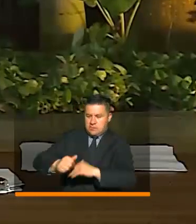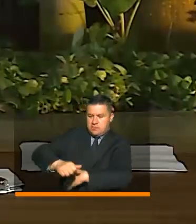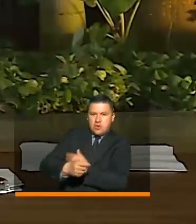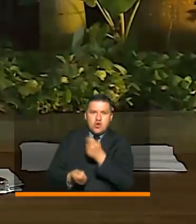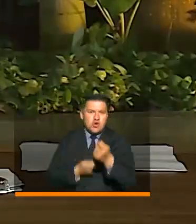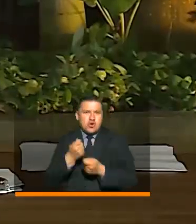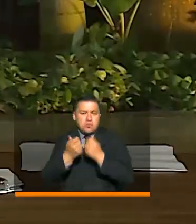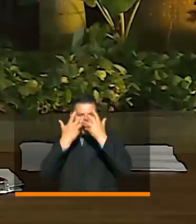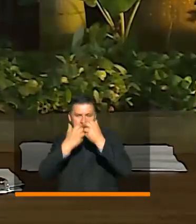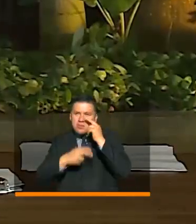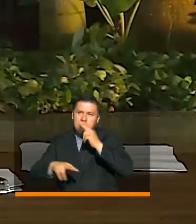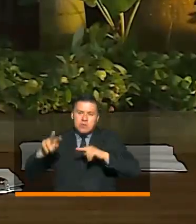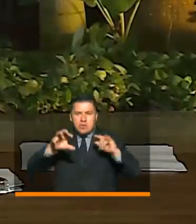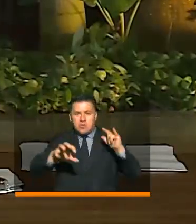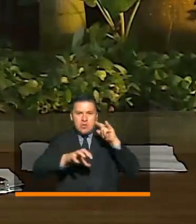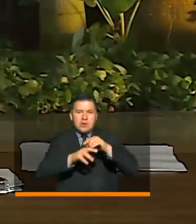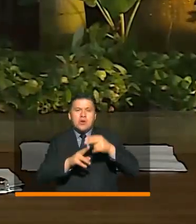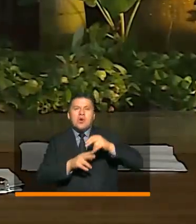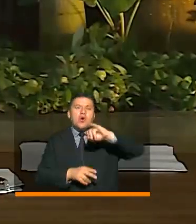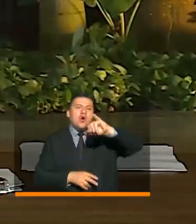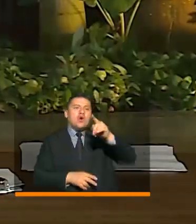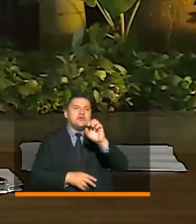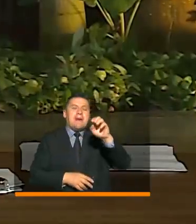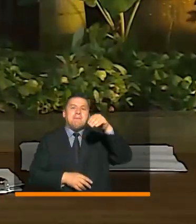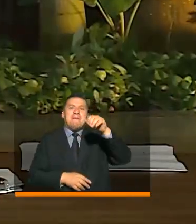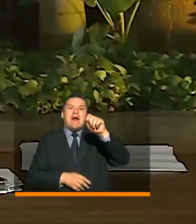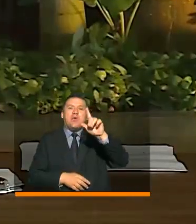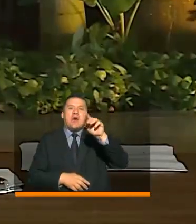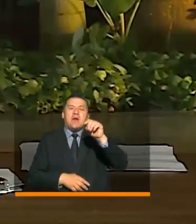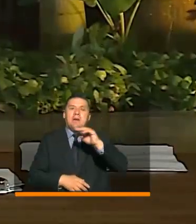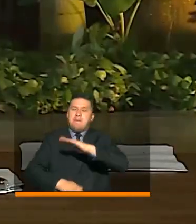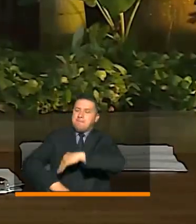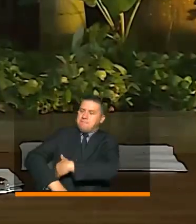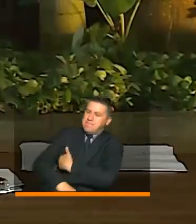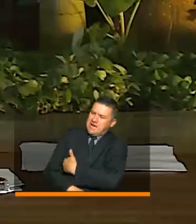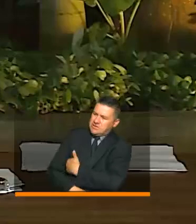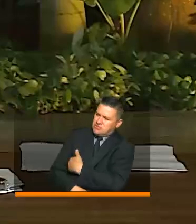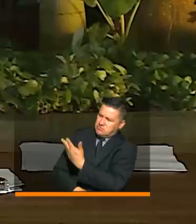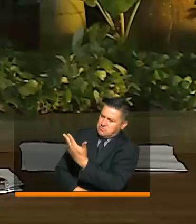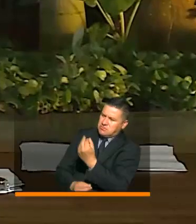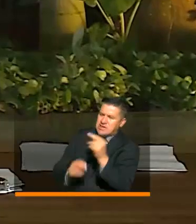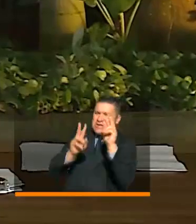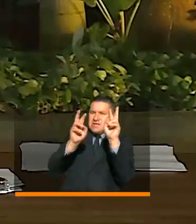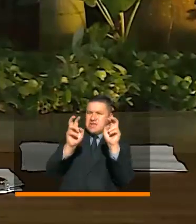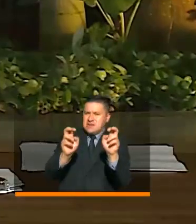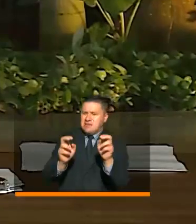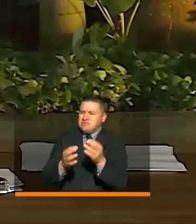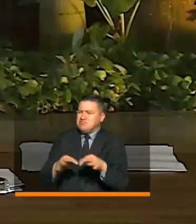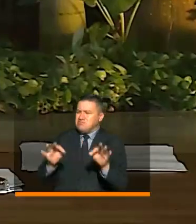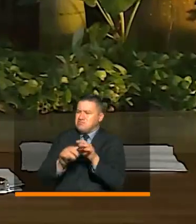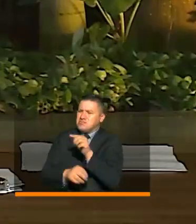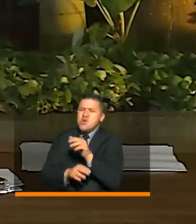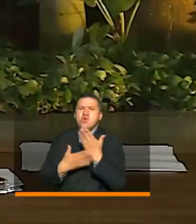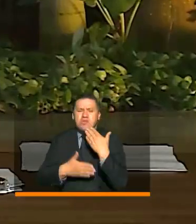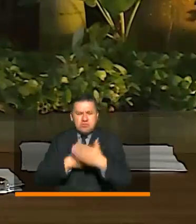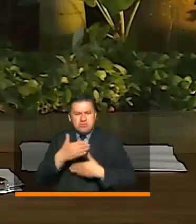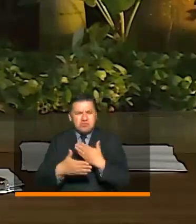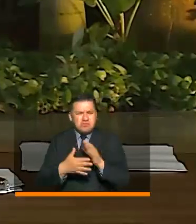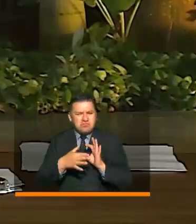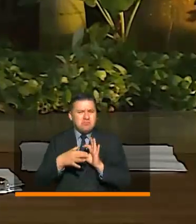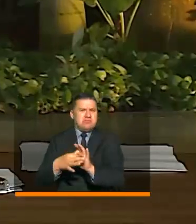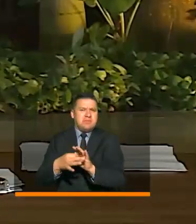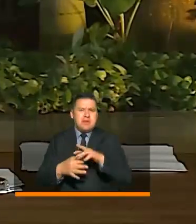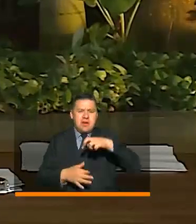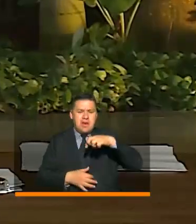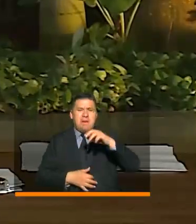de Comercio, Industria y Turismo, José Manuel Restrepo Abondano. Ministro, varios temas que es importante tratar. ¿Cómo se unen también